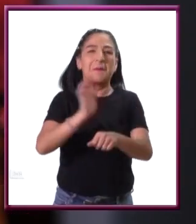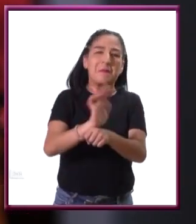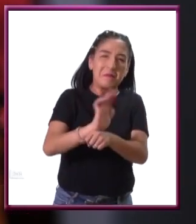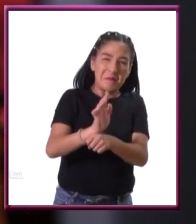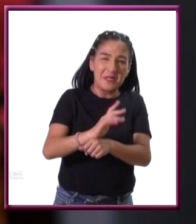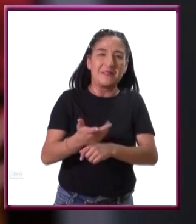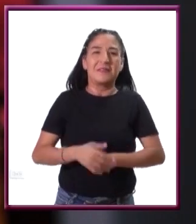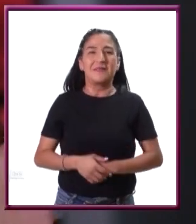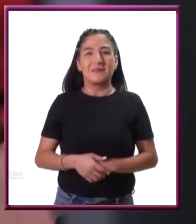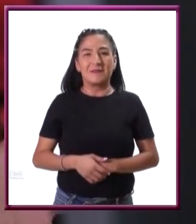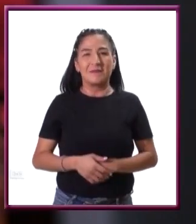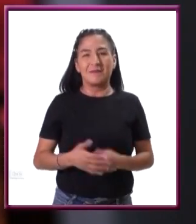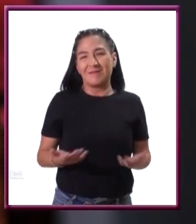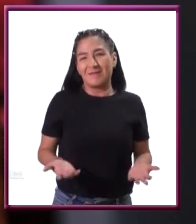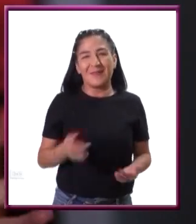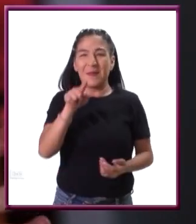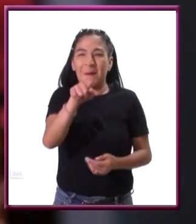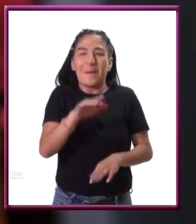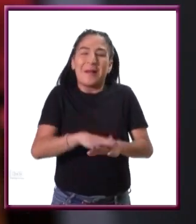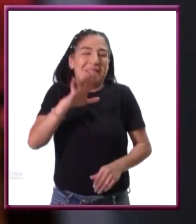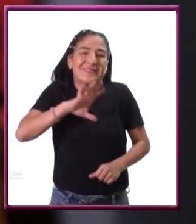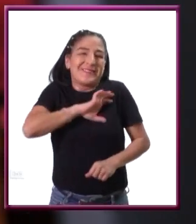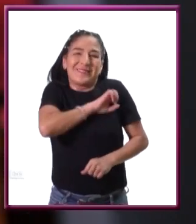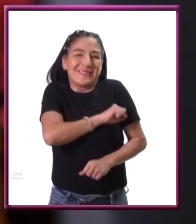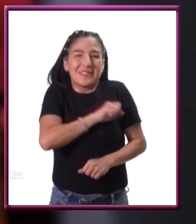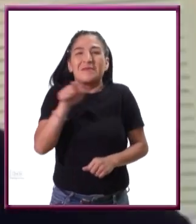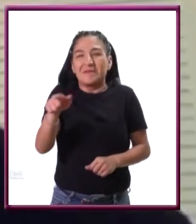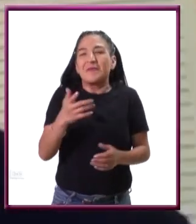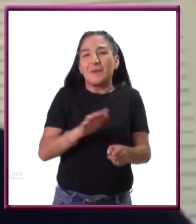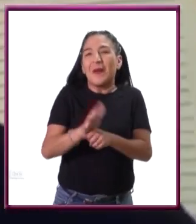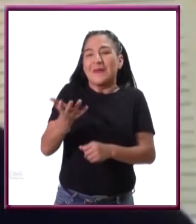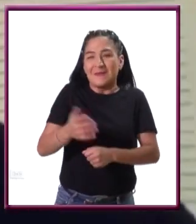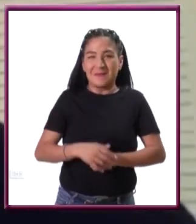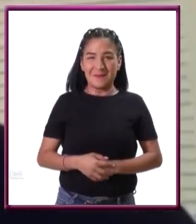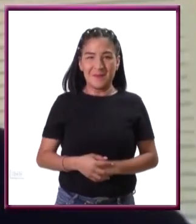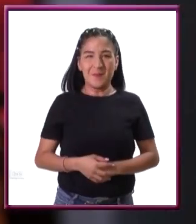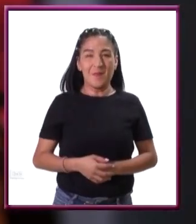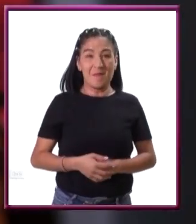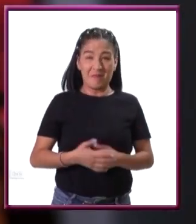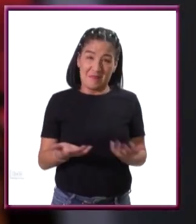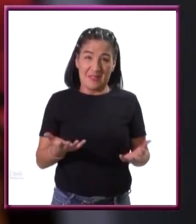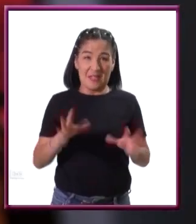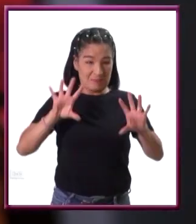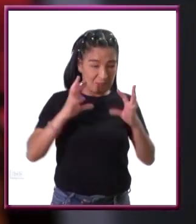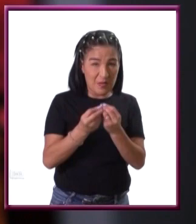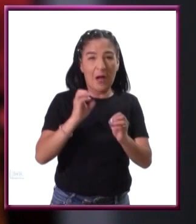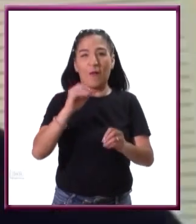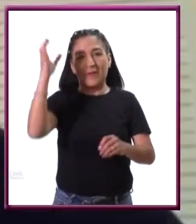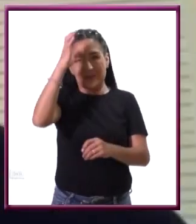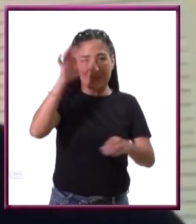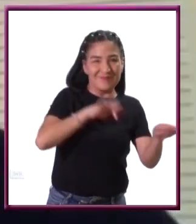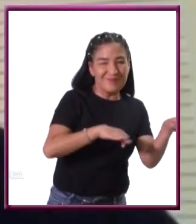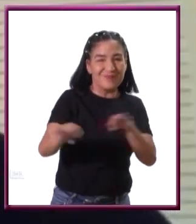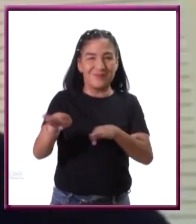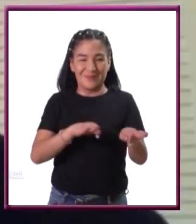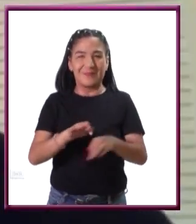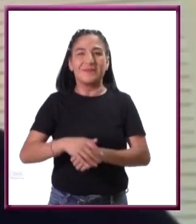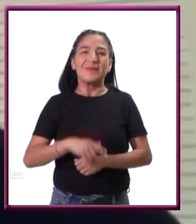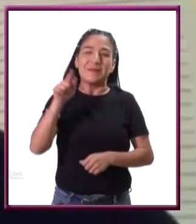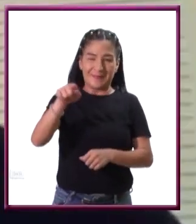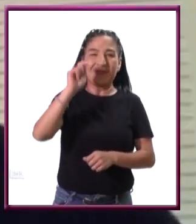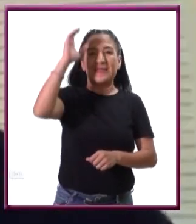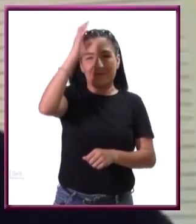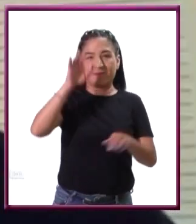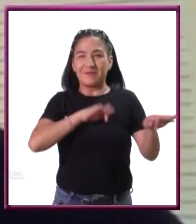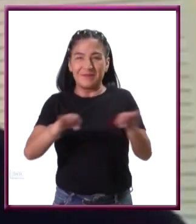que así son tus favoritas? ¿Qué más te gusta ver? ¿En general o de ciencia ficción? De ciencia ficción. De ciencia ficción, mi película